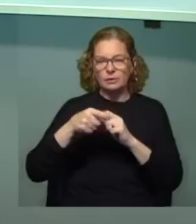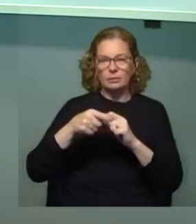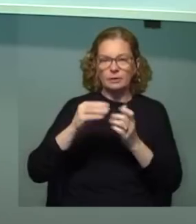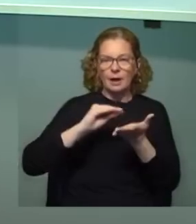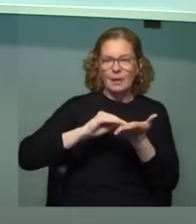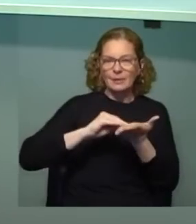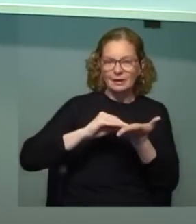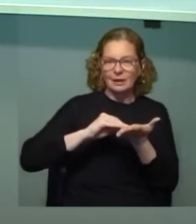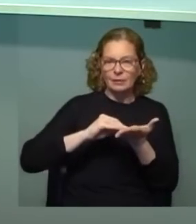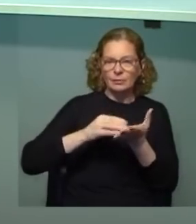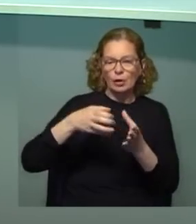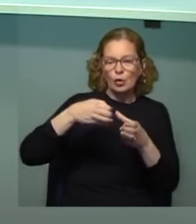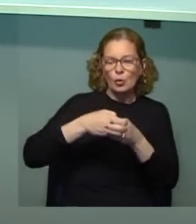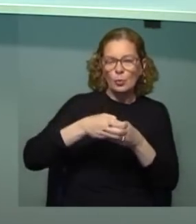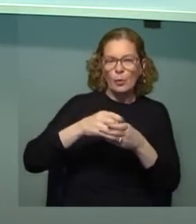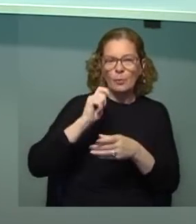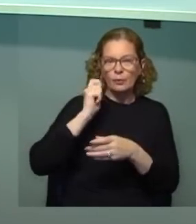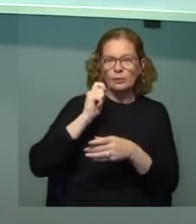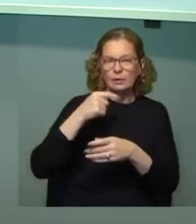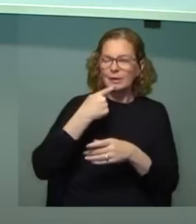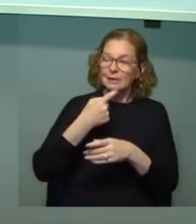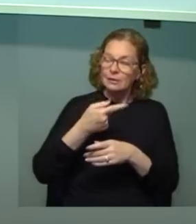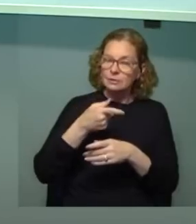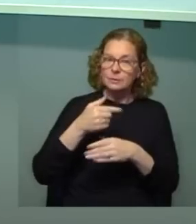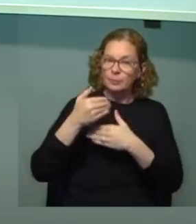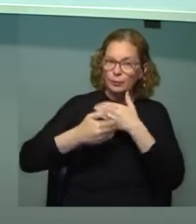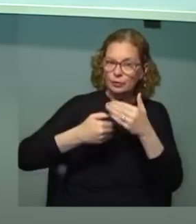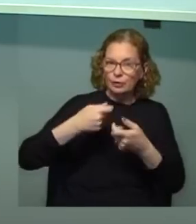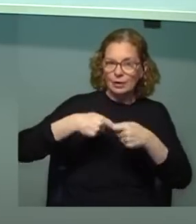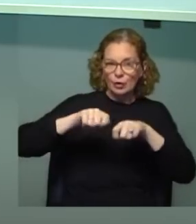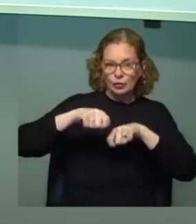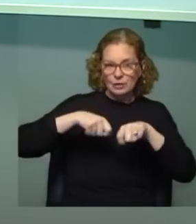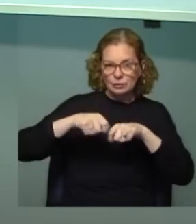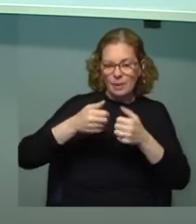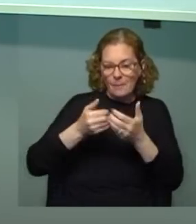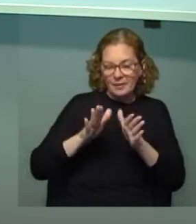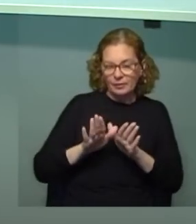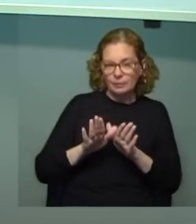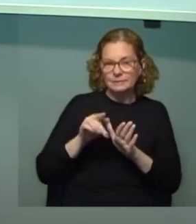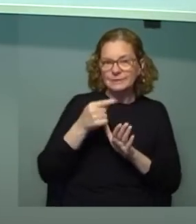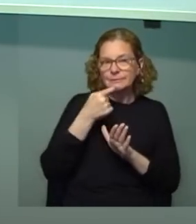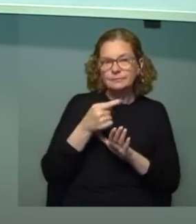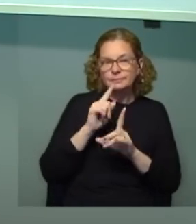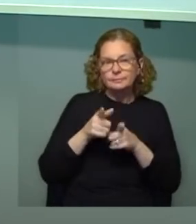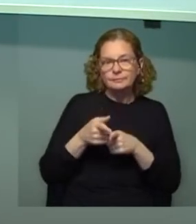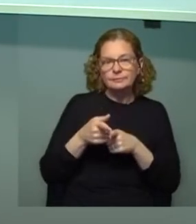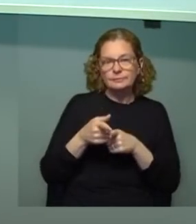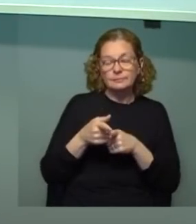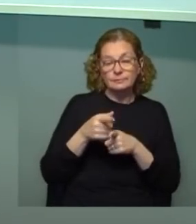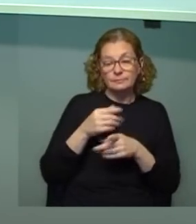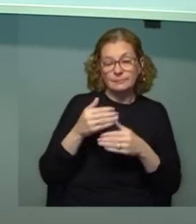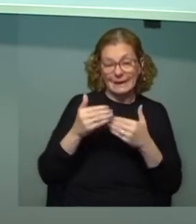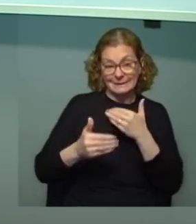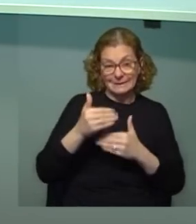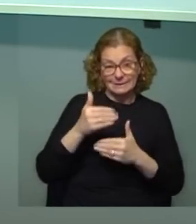administrativa en el sector público el proceso de negociación iniciado al respecto dijo que en ese